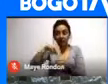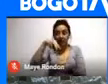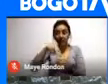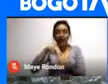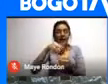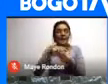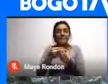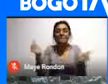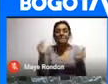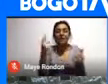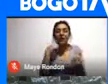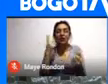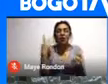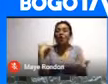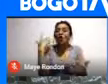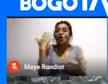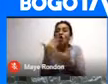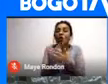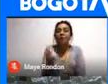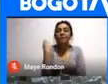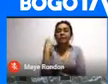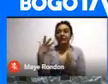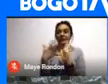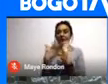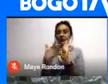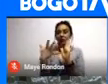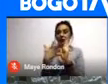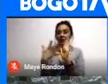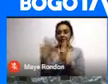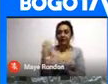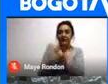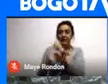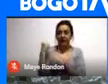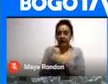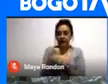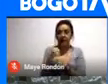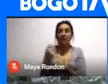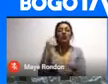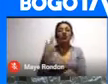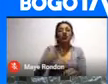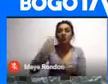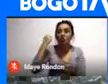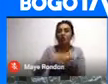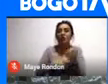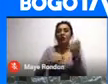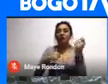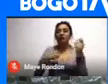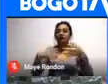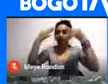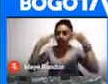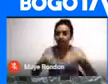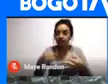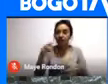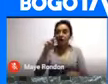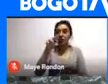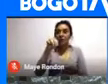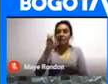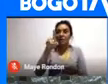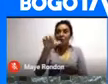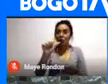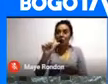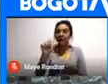plenitud Más reciente Hace 5000 años Cuando la historia oficial Nos dice que Los muiscas aparecen